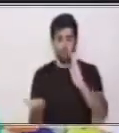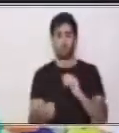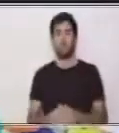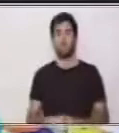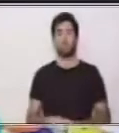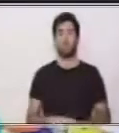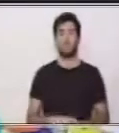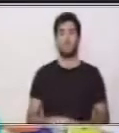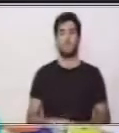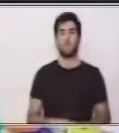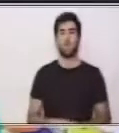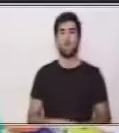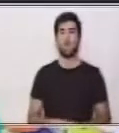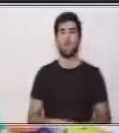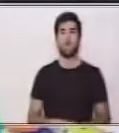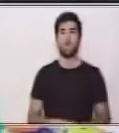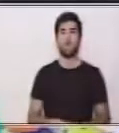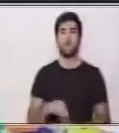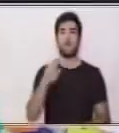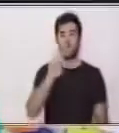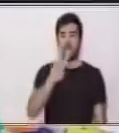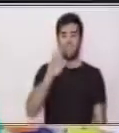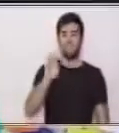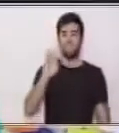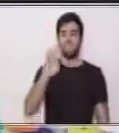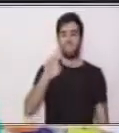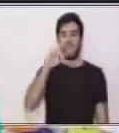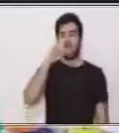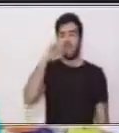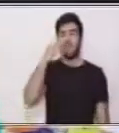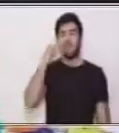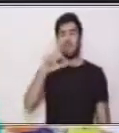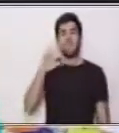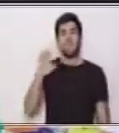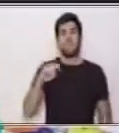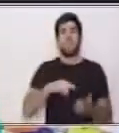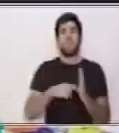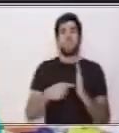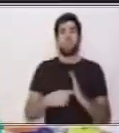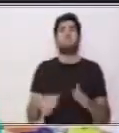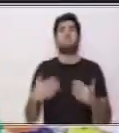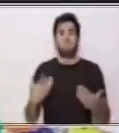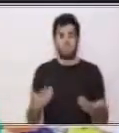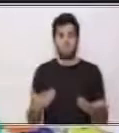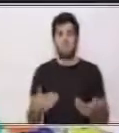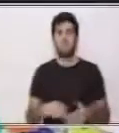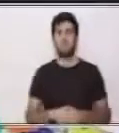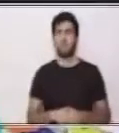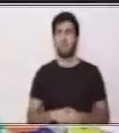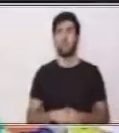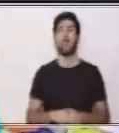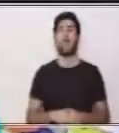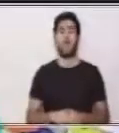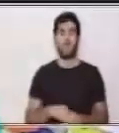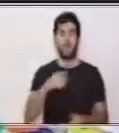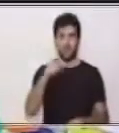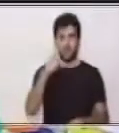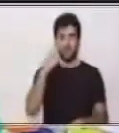son las vértices? Las vértices es la unión entonces de